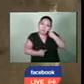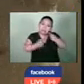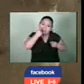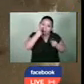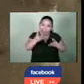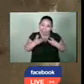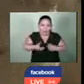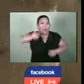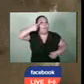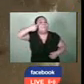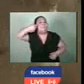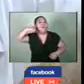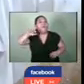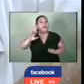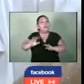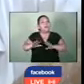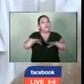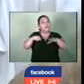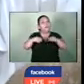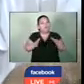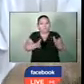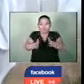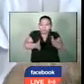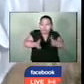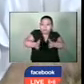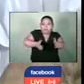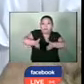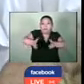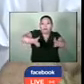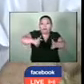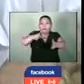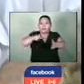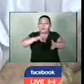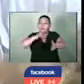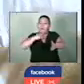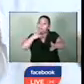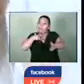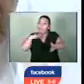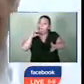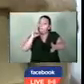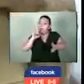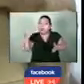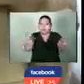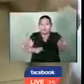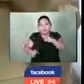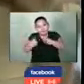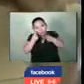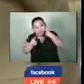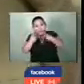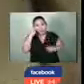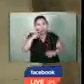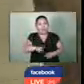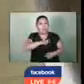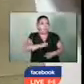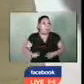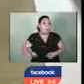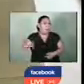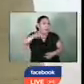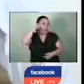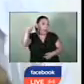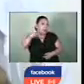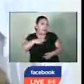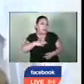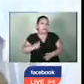deseen pueden hacer su figura de barro. Según el propietario, este es el que más atrae a los turistas, tanto nacionales como